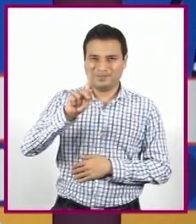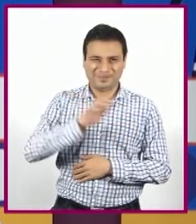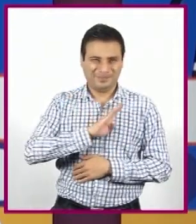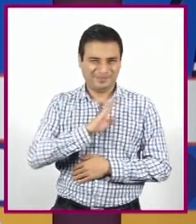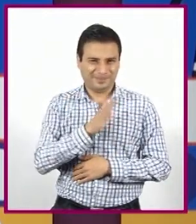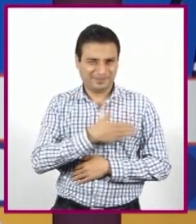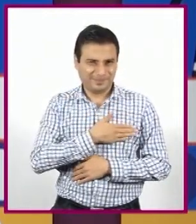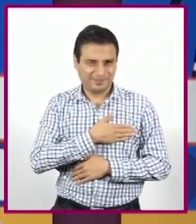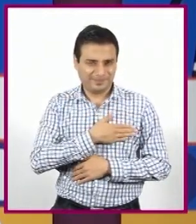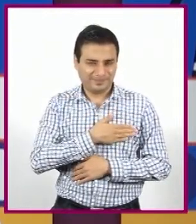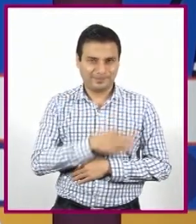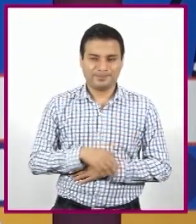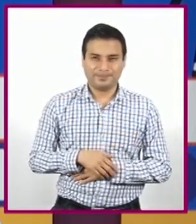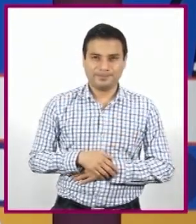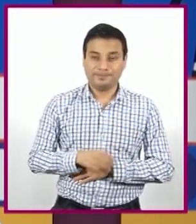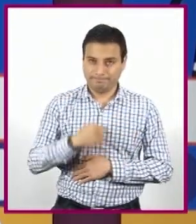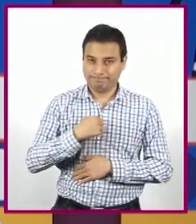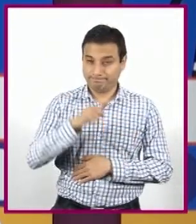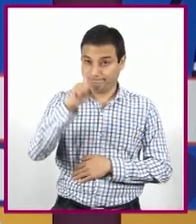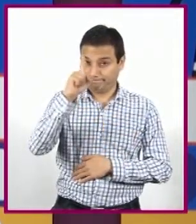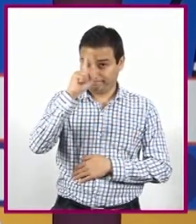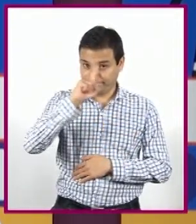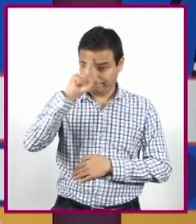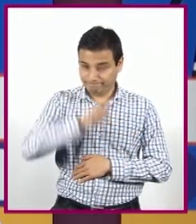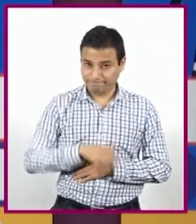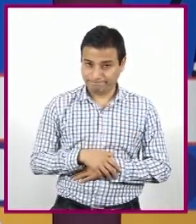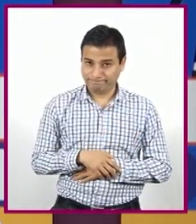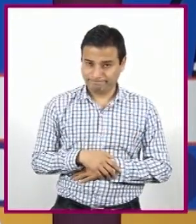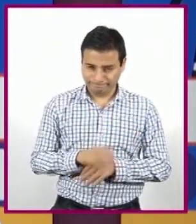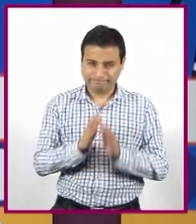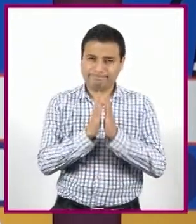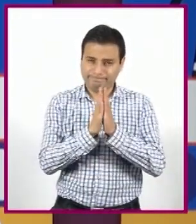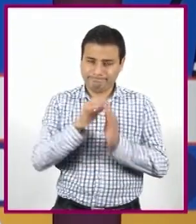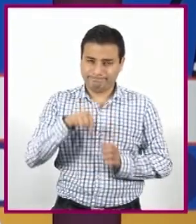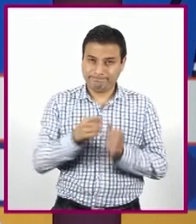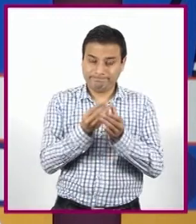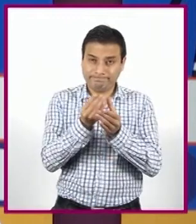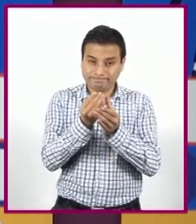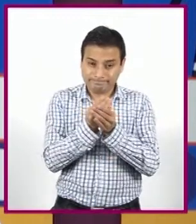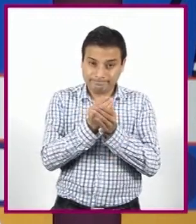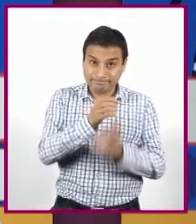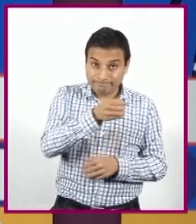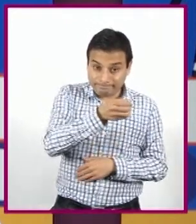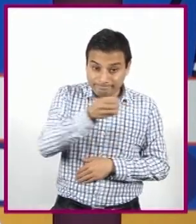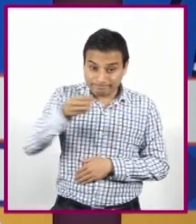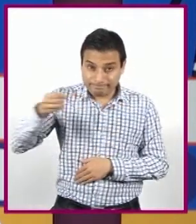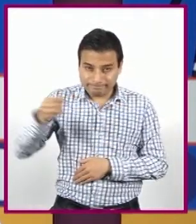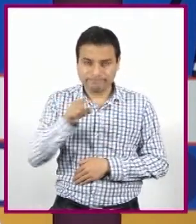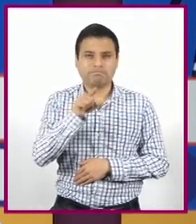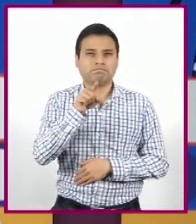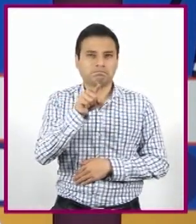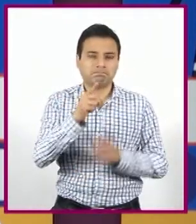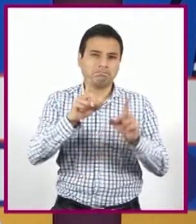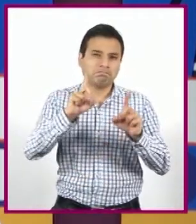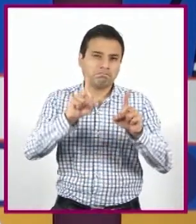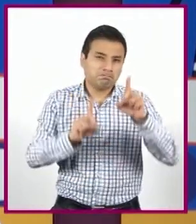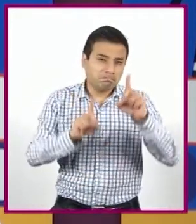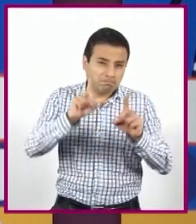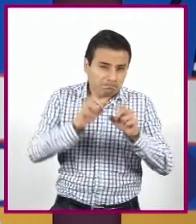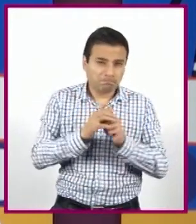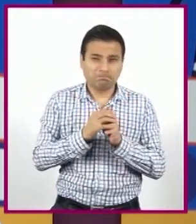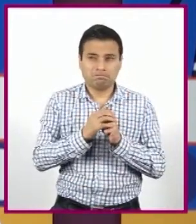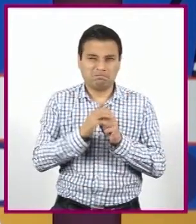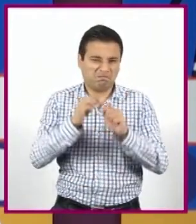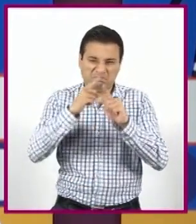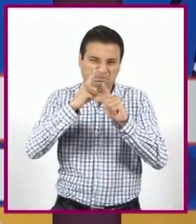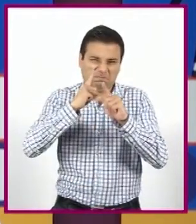Materna. Les recomiendo que tomen notas durante la sesión y que escriban las dudas, inquietudes o